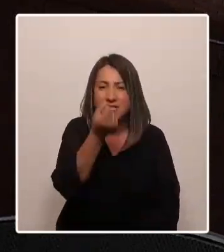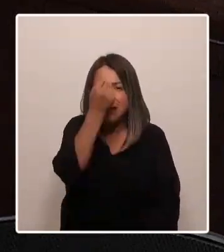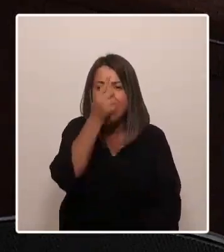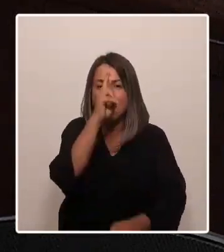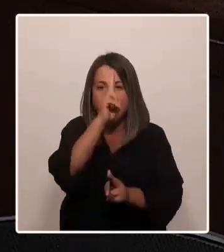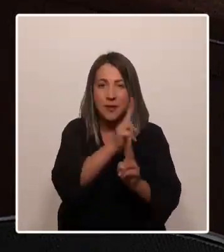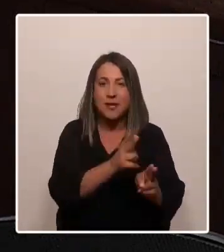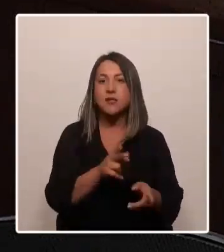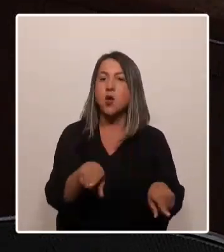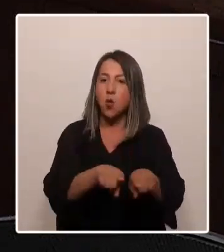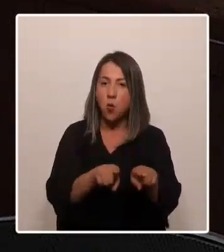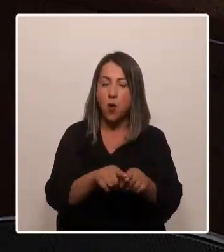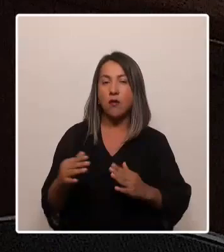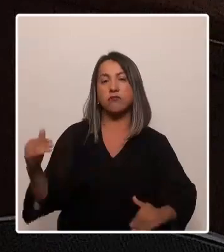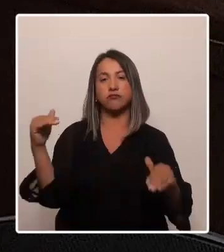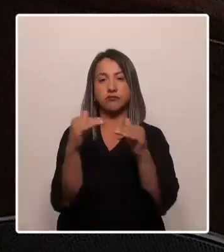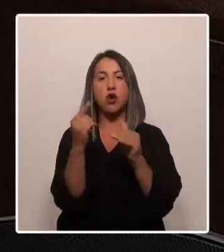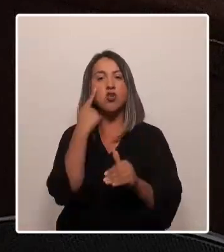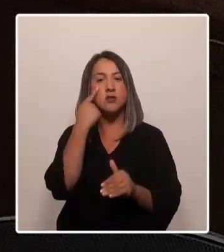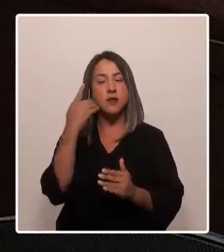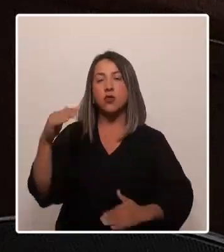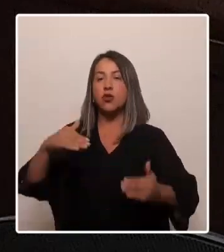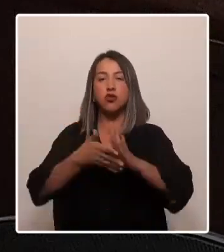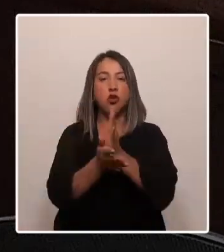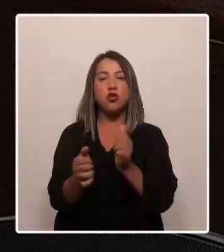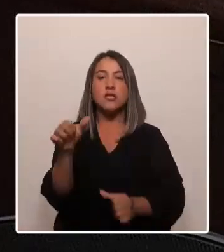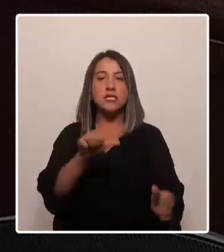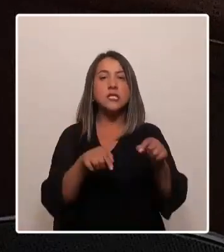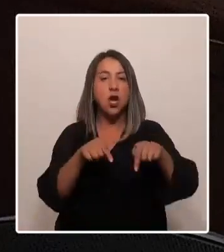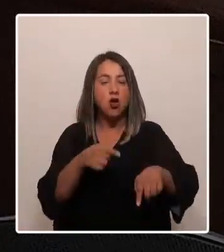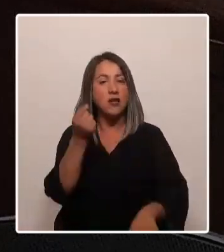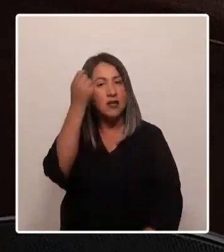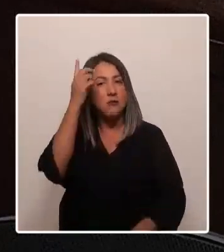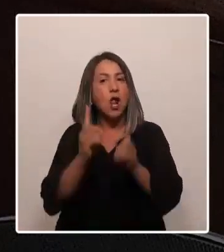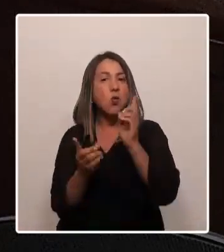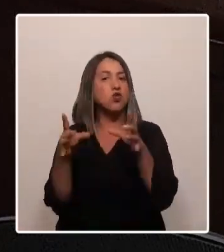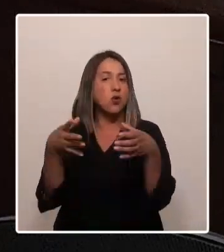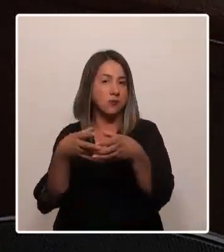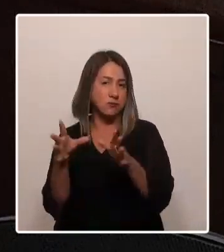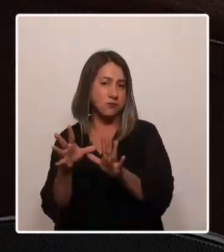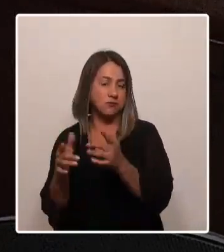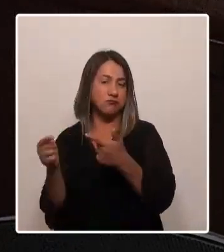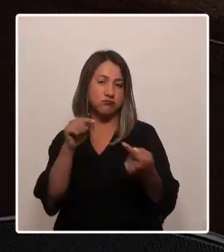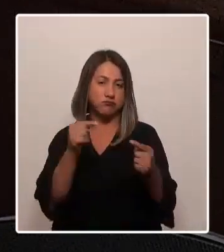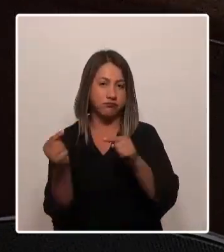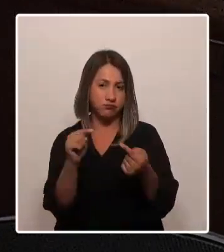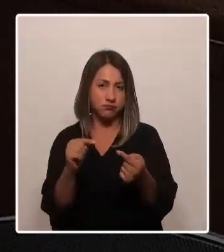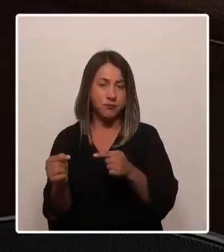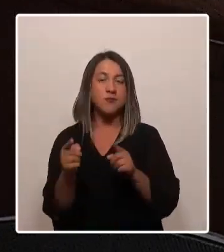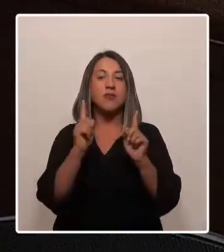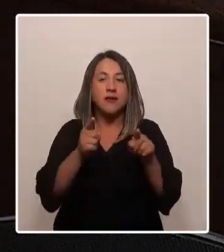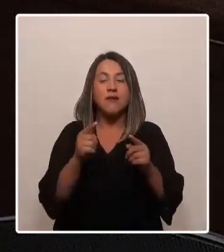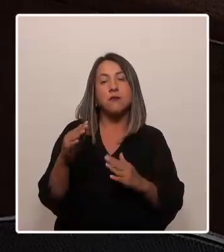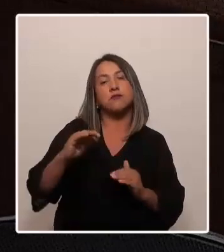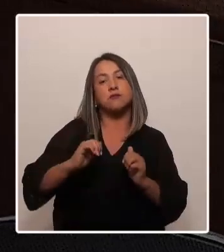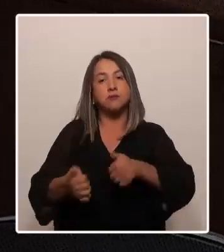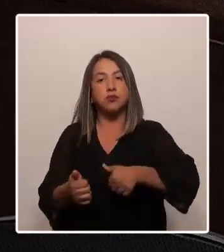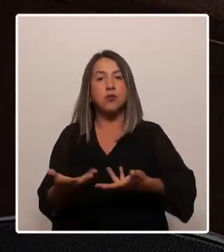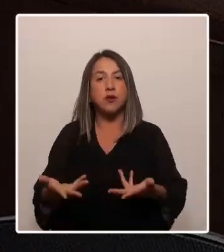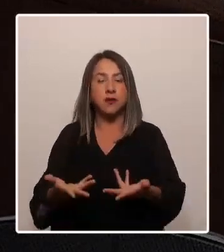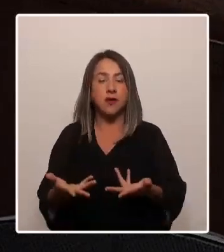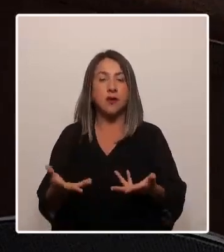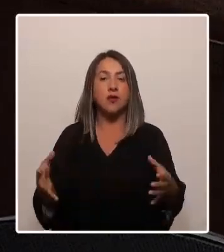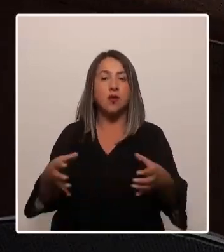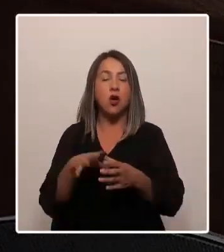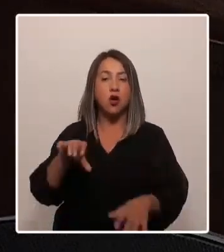y vincularse con el conocimiento y la ciencia que hoy comprendemos que también es un campo de batalla. Debemos superar la conformación colonial del mundo entre